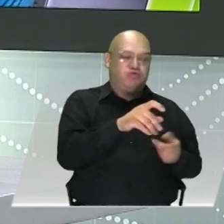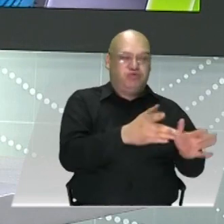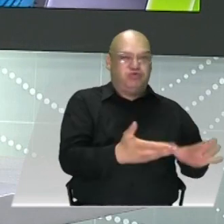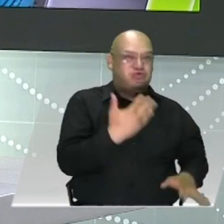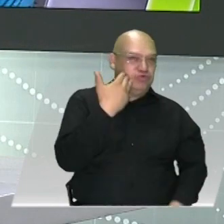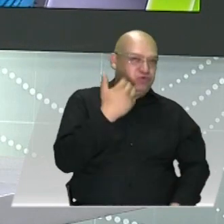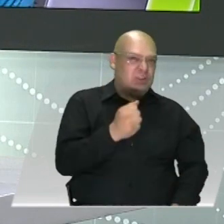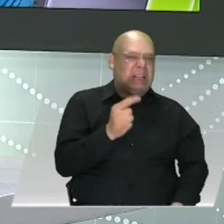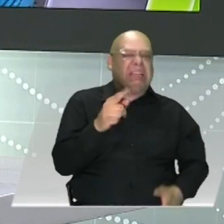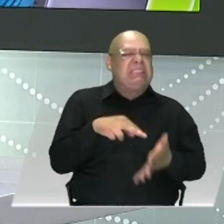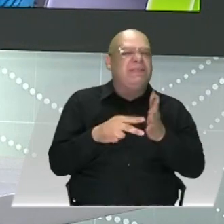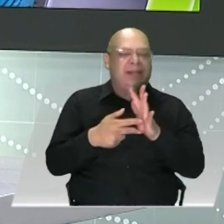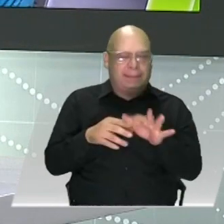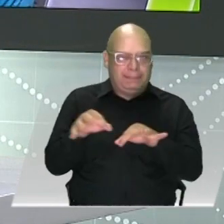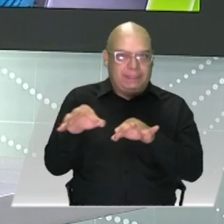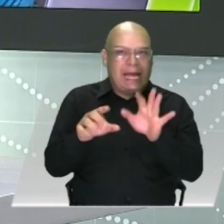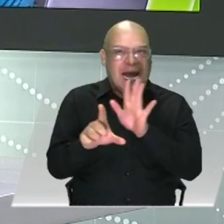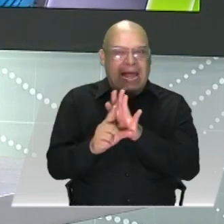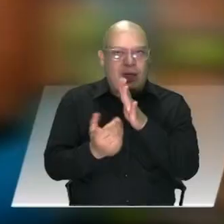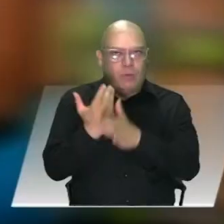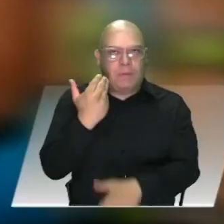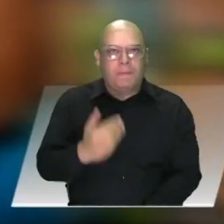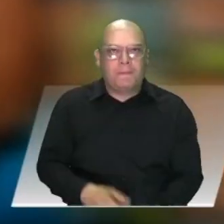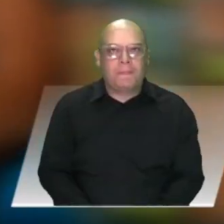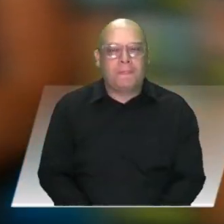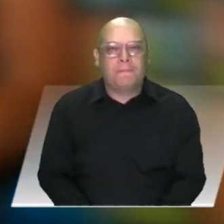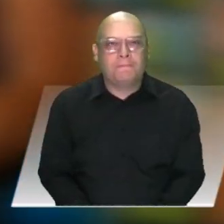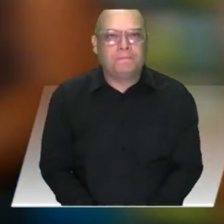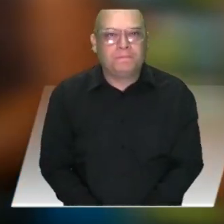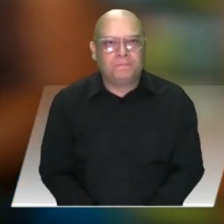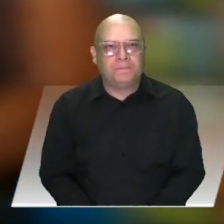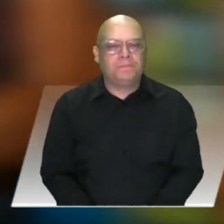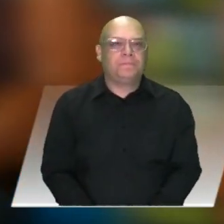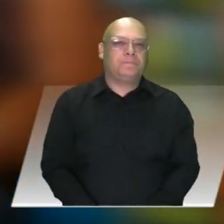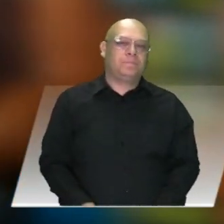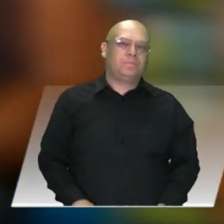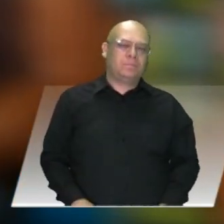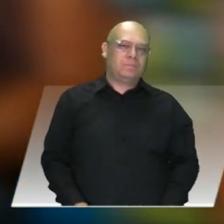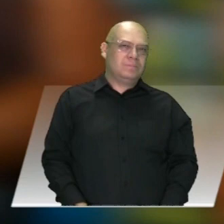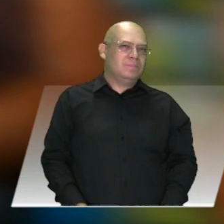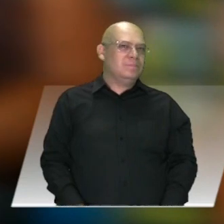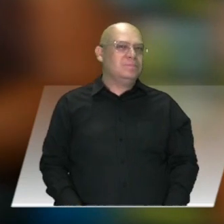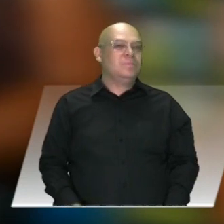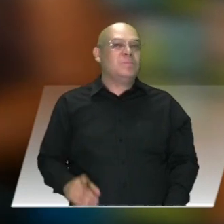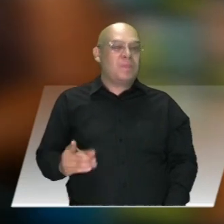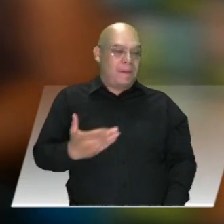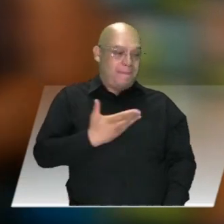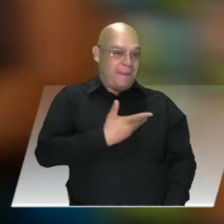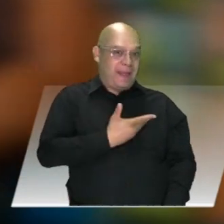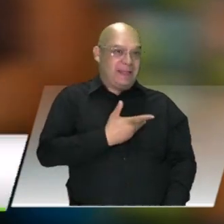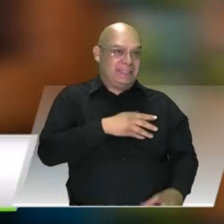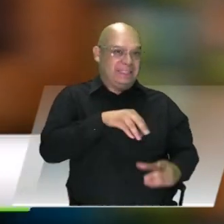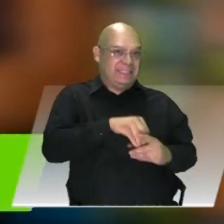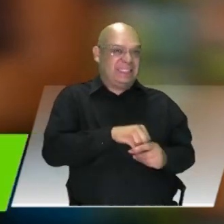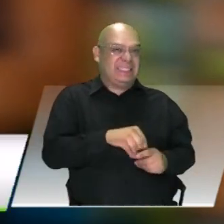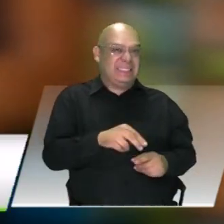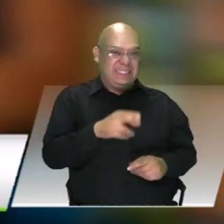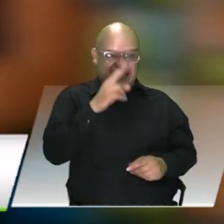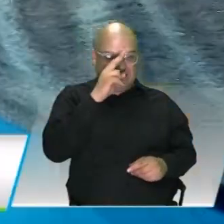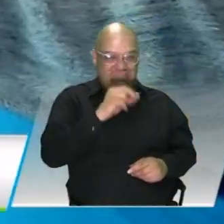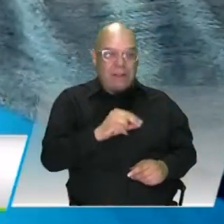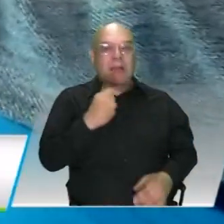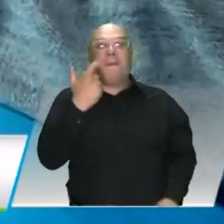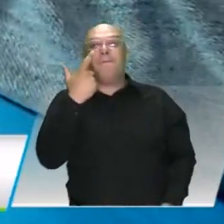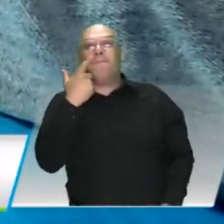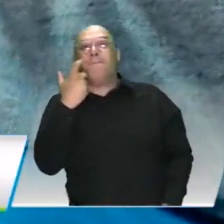Les explicamos en qué consiste. La violencia vicaria se ejerce contra una madre a través de sus hijos, cuando el